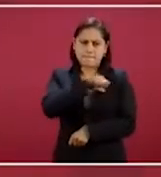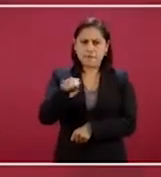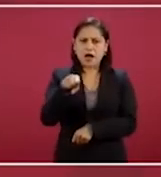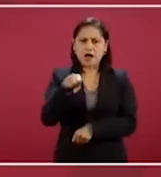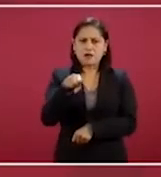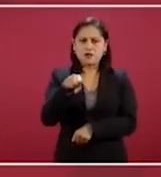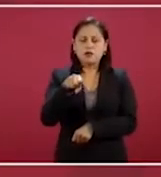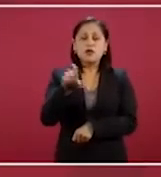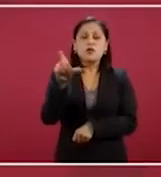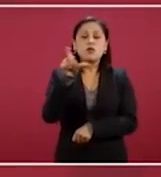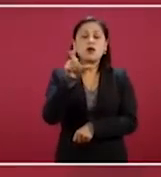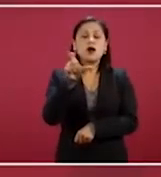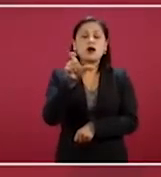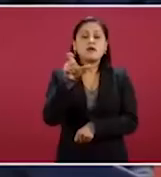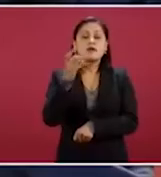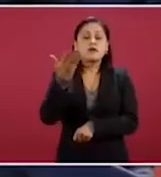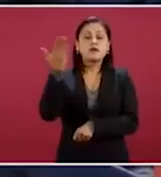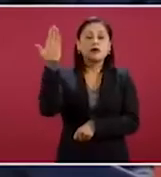narcotráfico